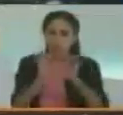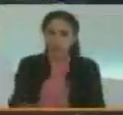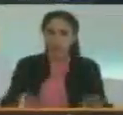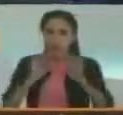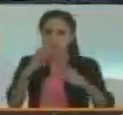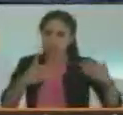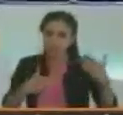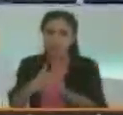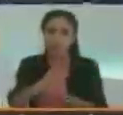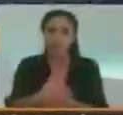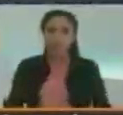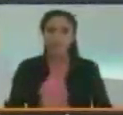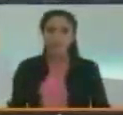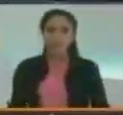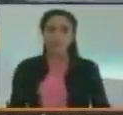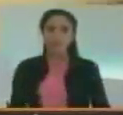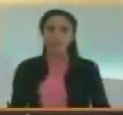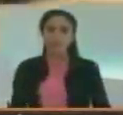ser.